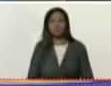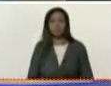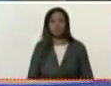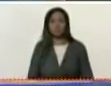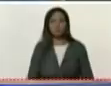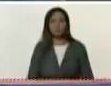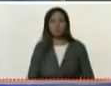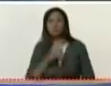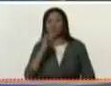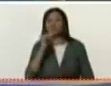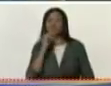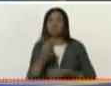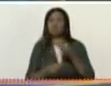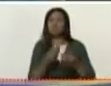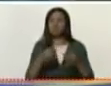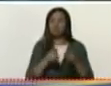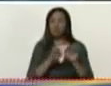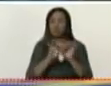Esta denuncia se hizo